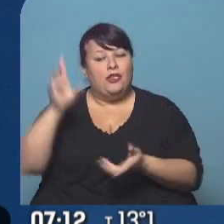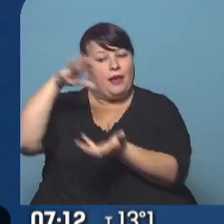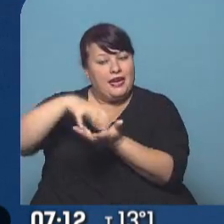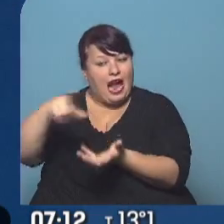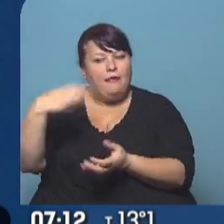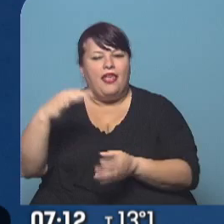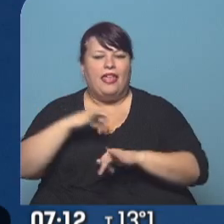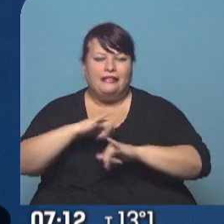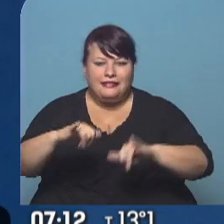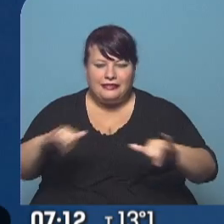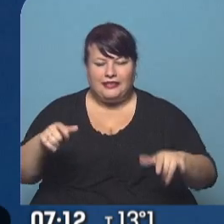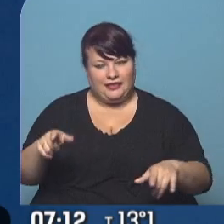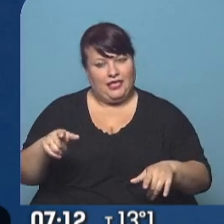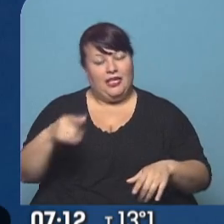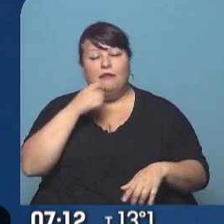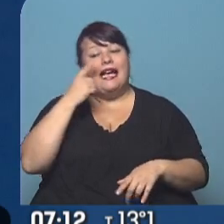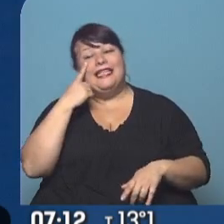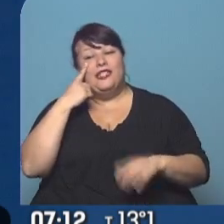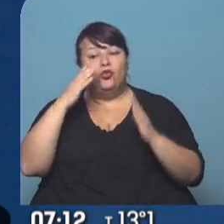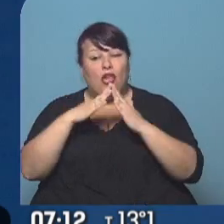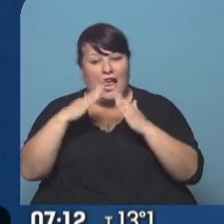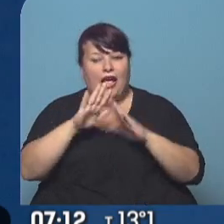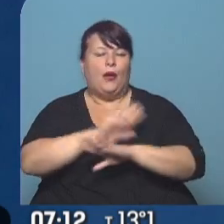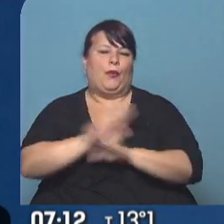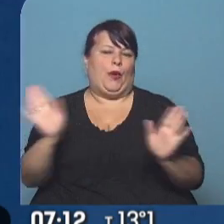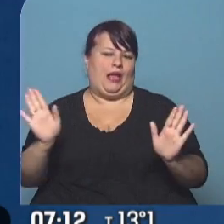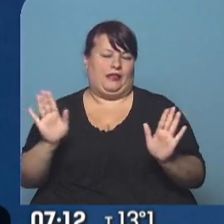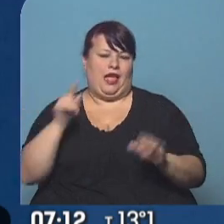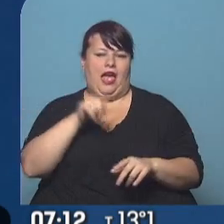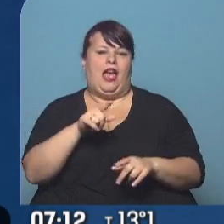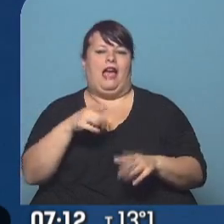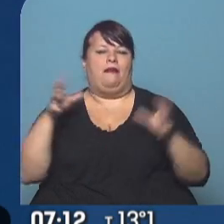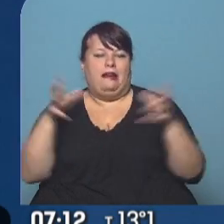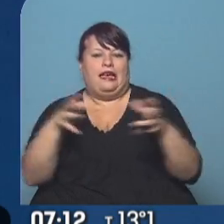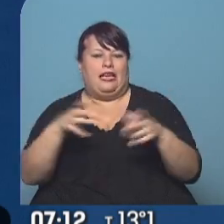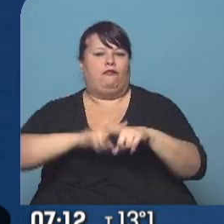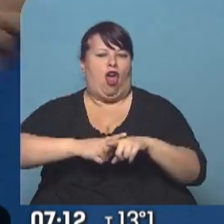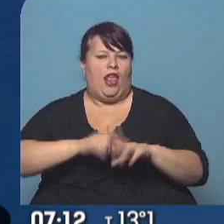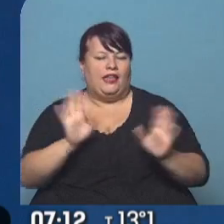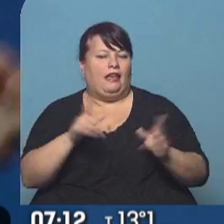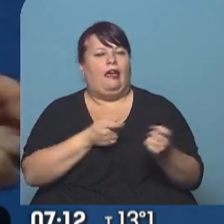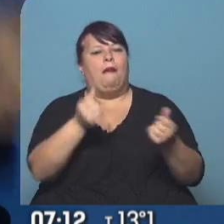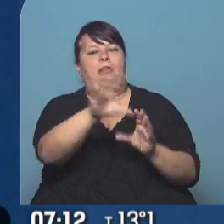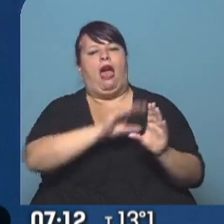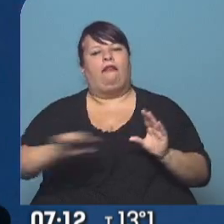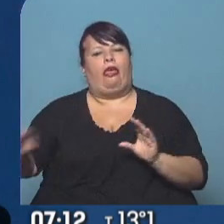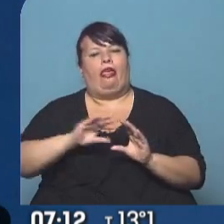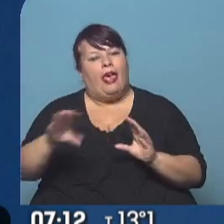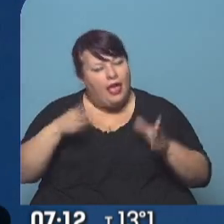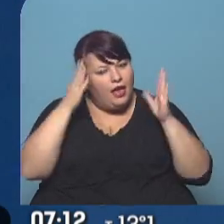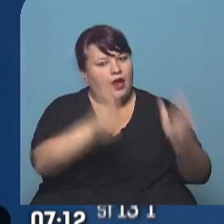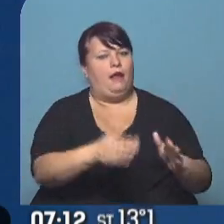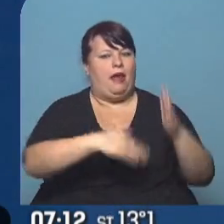tiene que predicar porque los institutos la vivienda dejen de ser un aguantadero la política y desvíen los recursos en vez de